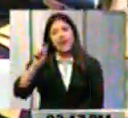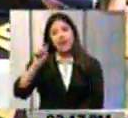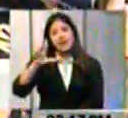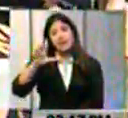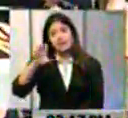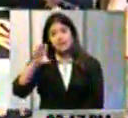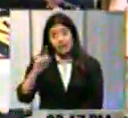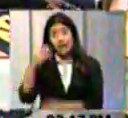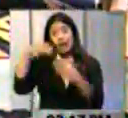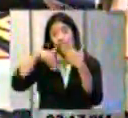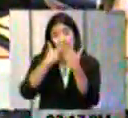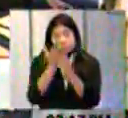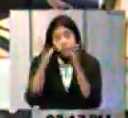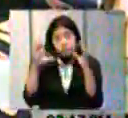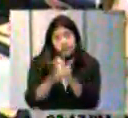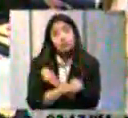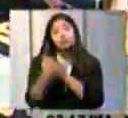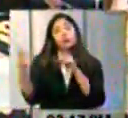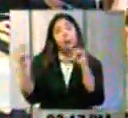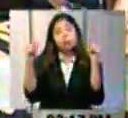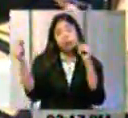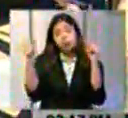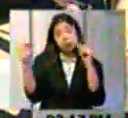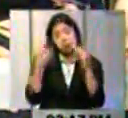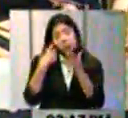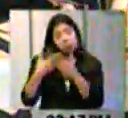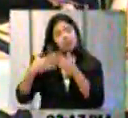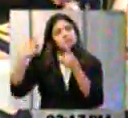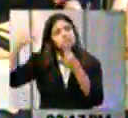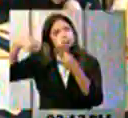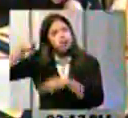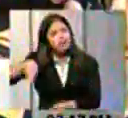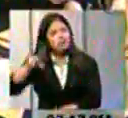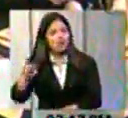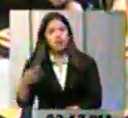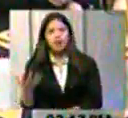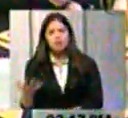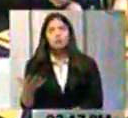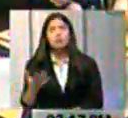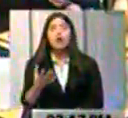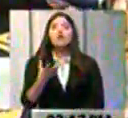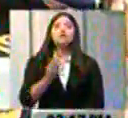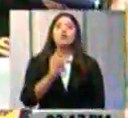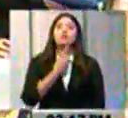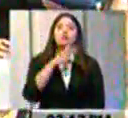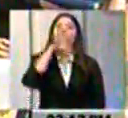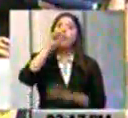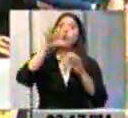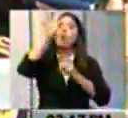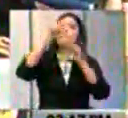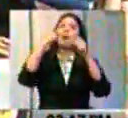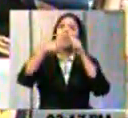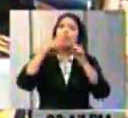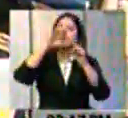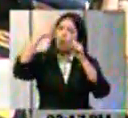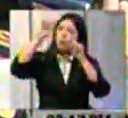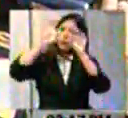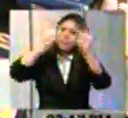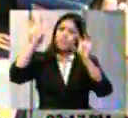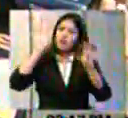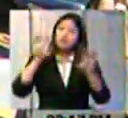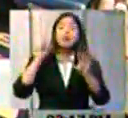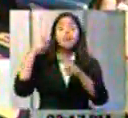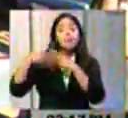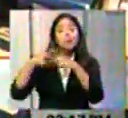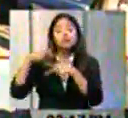bueno, estuvimos revisando y compartiendo, bueno, cuáles eran sus necesidades. Y que no solamente es la importación de materias primas, sino que es la